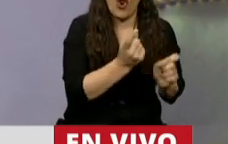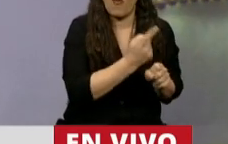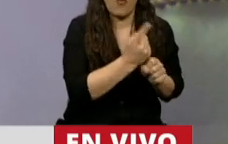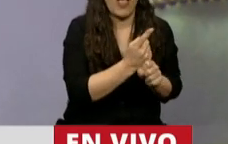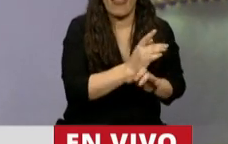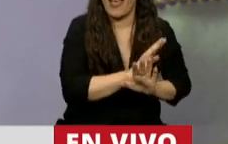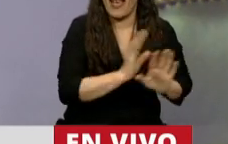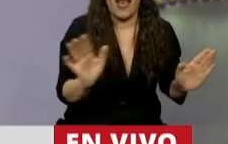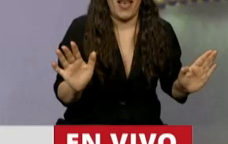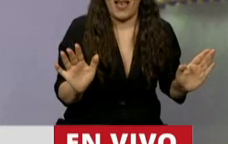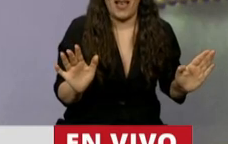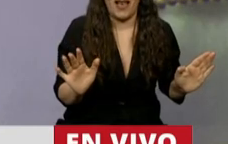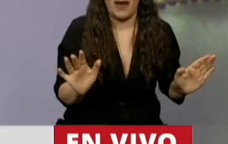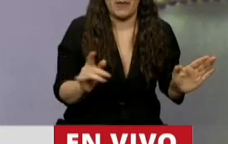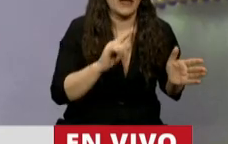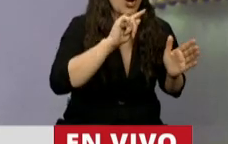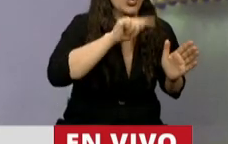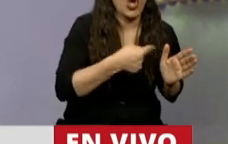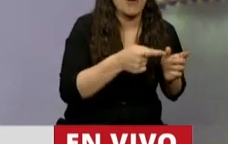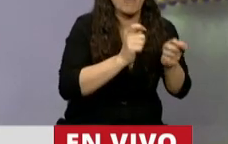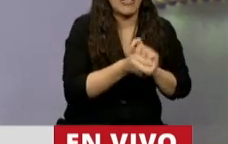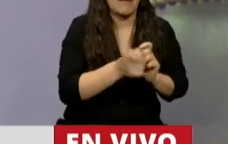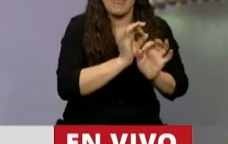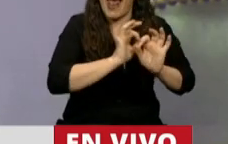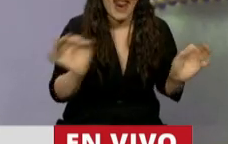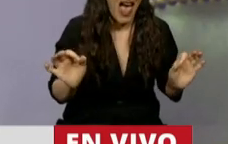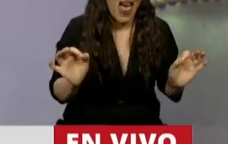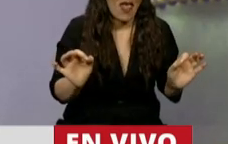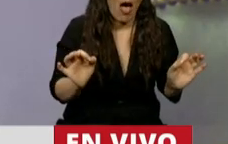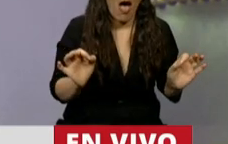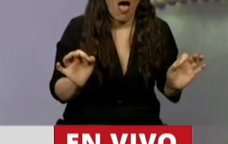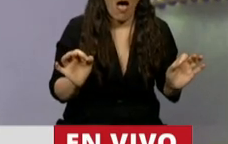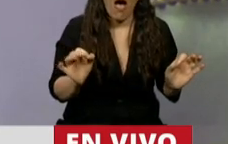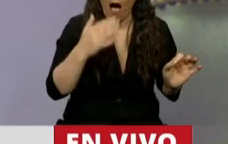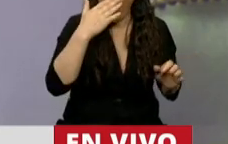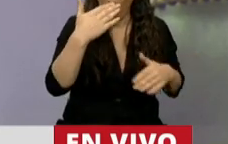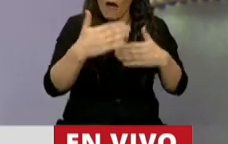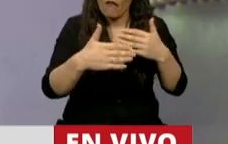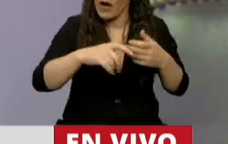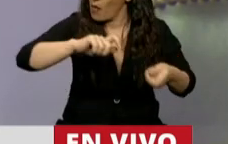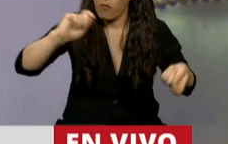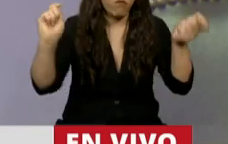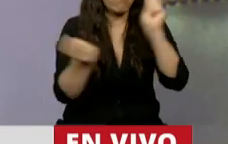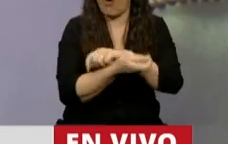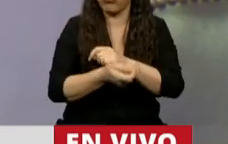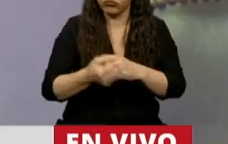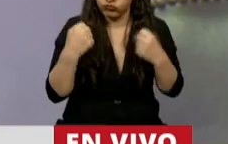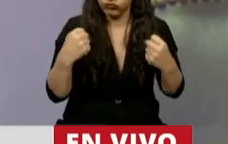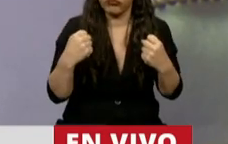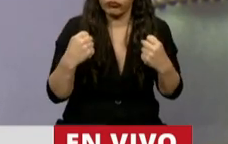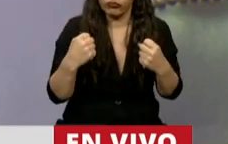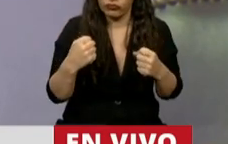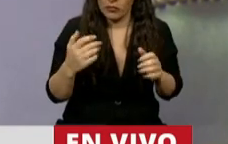siquiera una coma, finalmente se modificó y radicalmente.